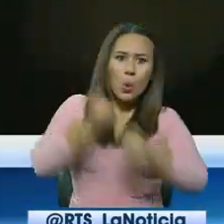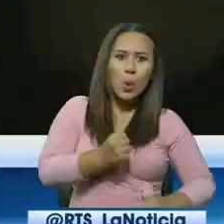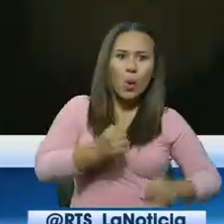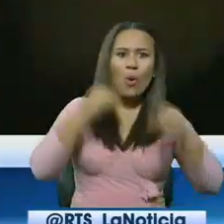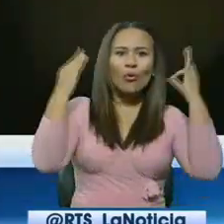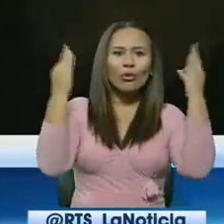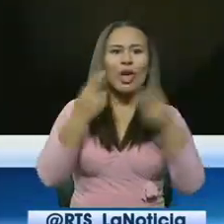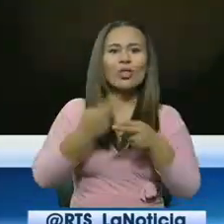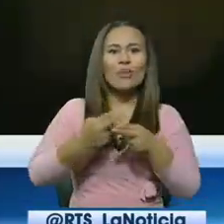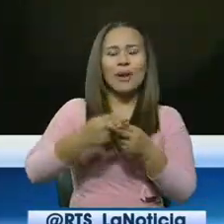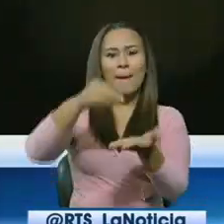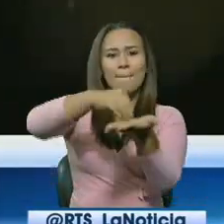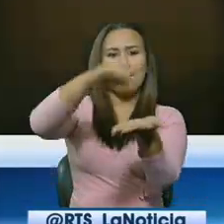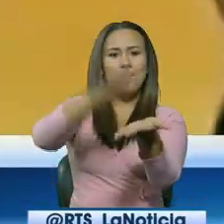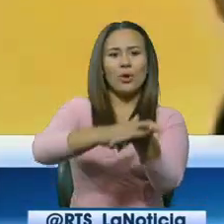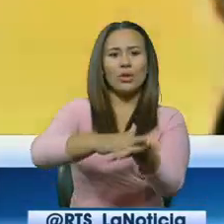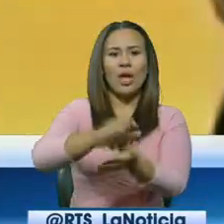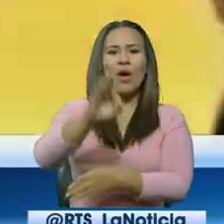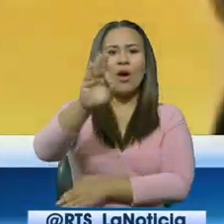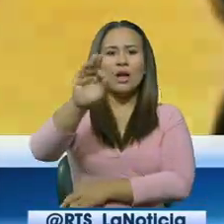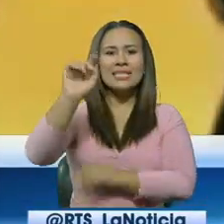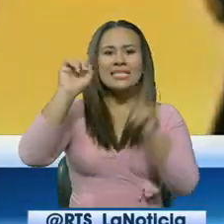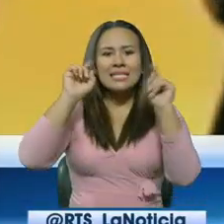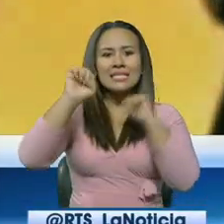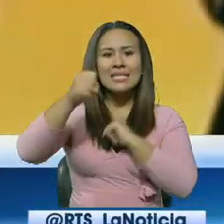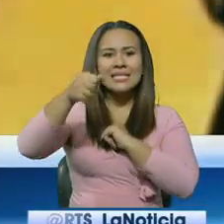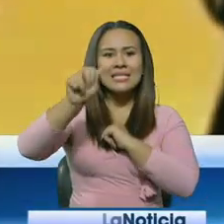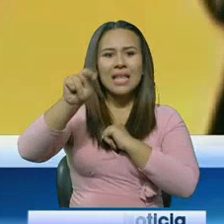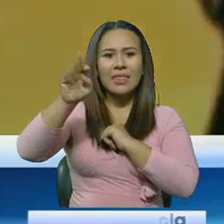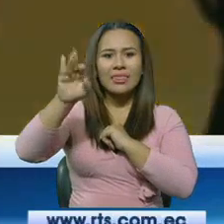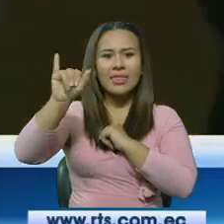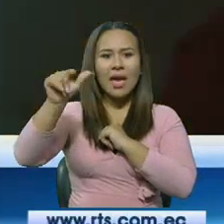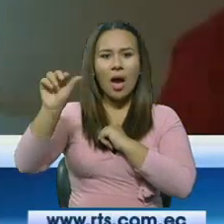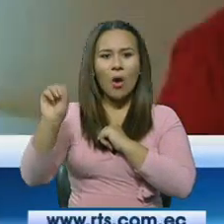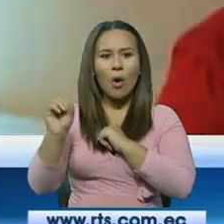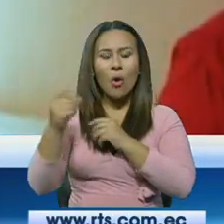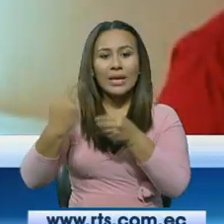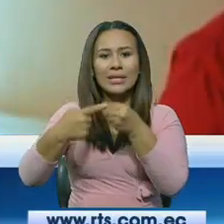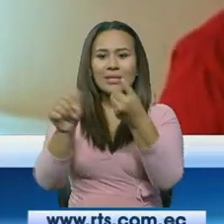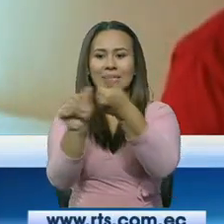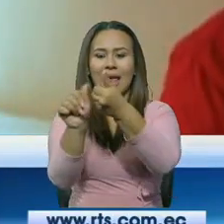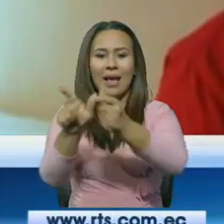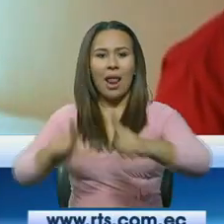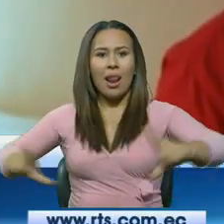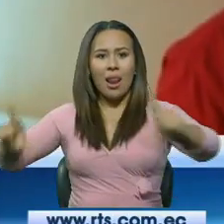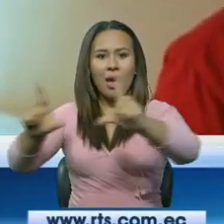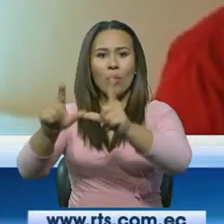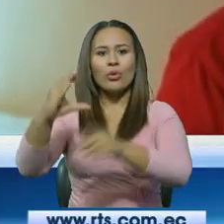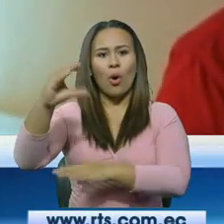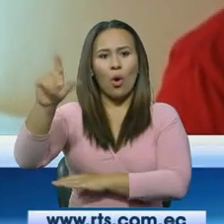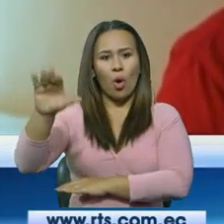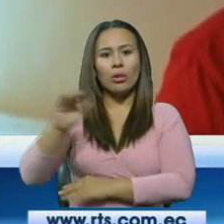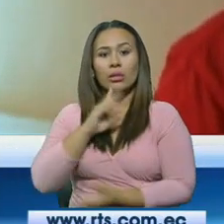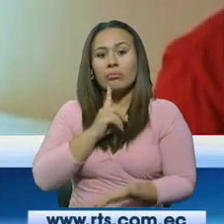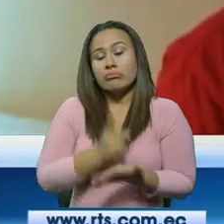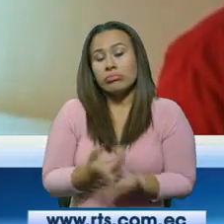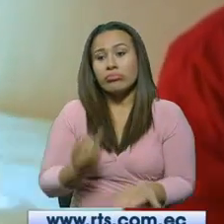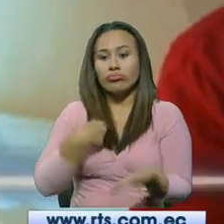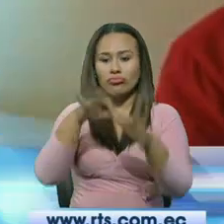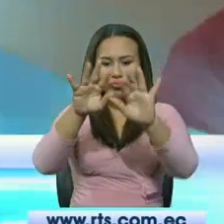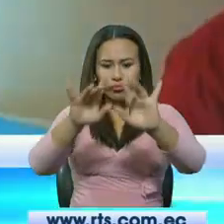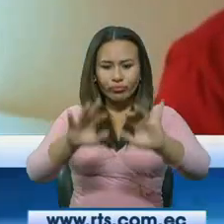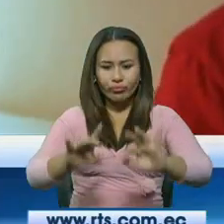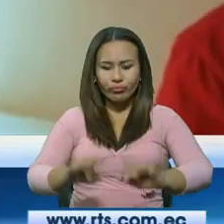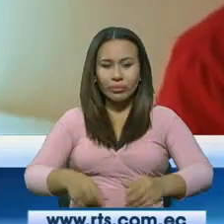Santiago de Quito, a las orillas de la laguna de Colta, cerca de Riobamba. Que es un ejercicio legal, llenan una acta en donde